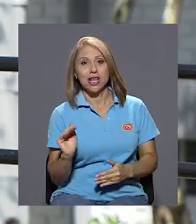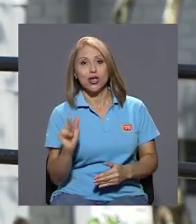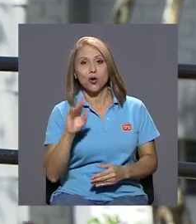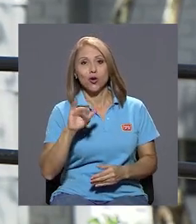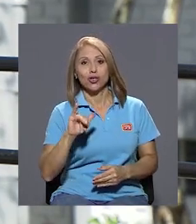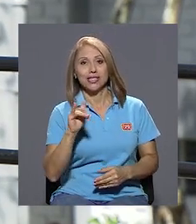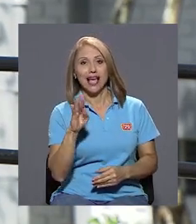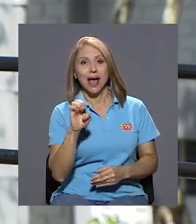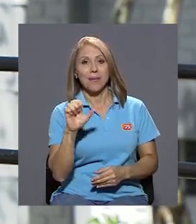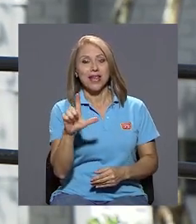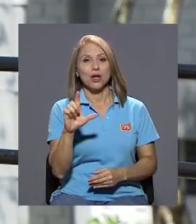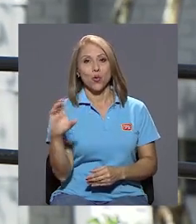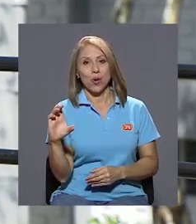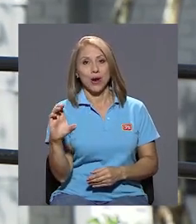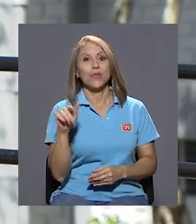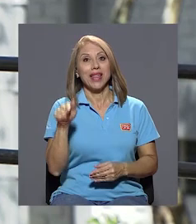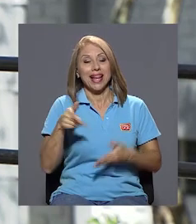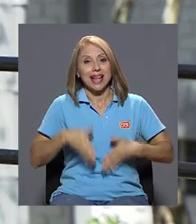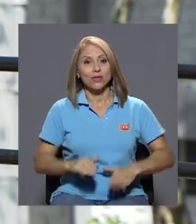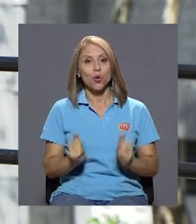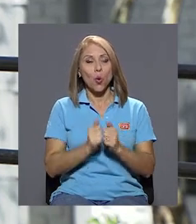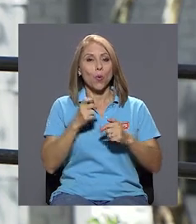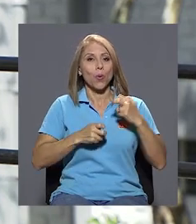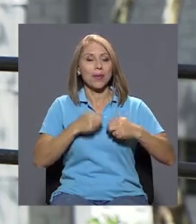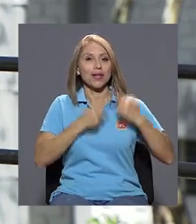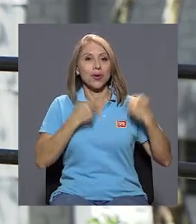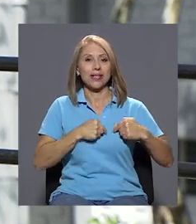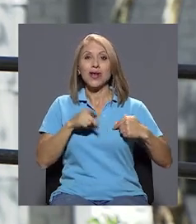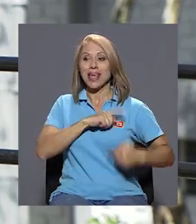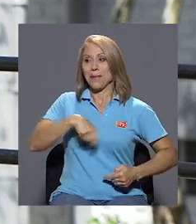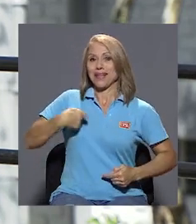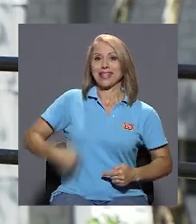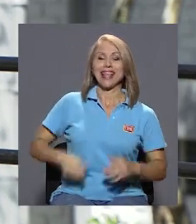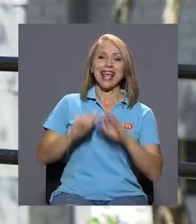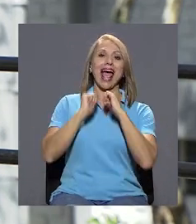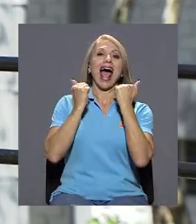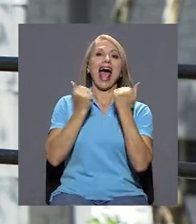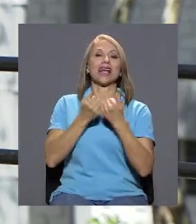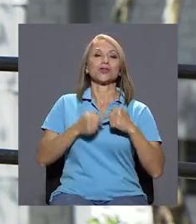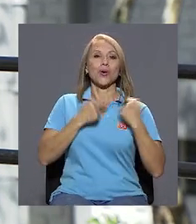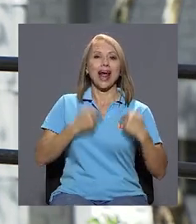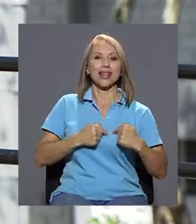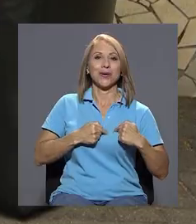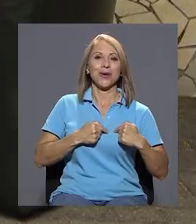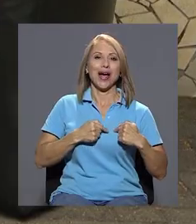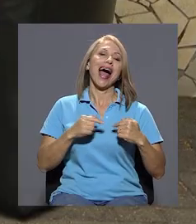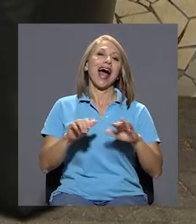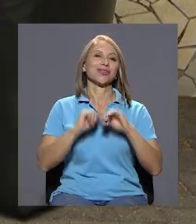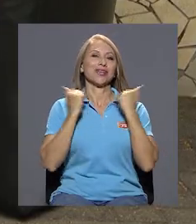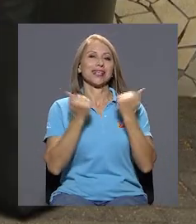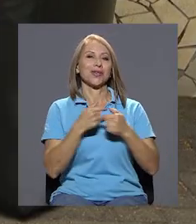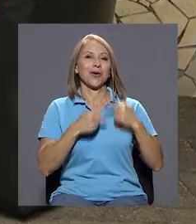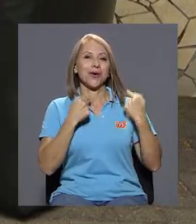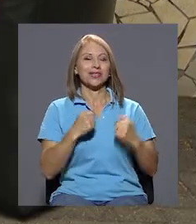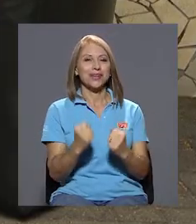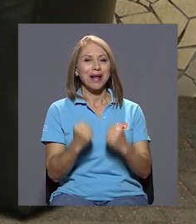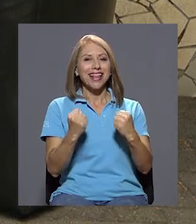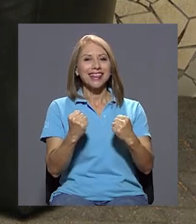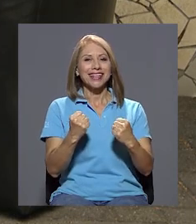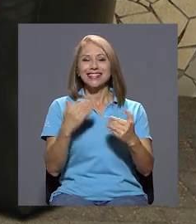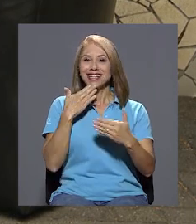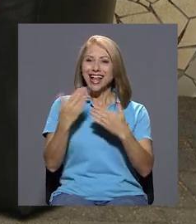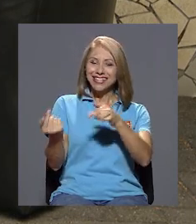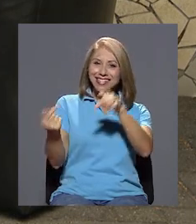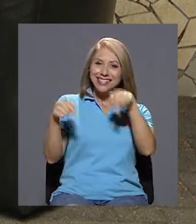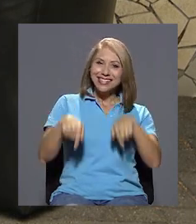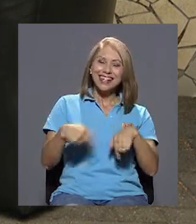sus problemas en el corazón y es además presidente de ASOCardio, que es la Asociación de Corazones Valientes. Muchas gracias por estar acá con nosotros.